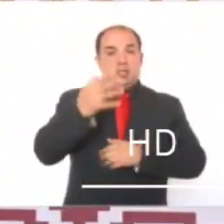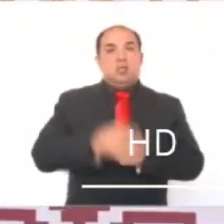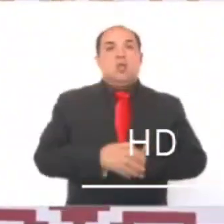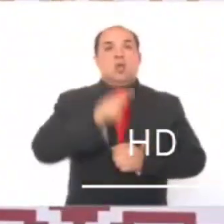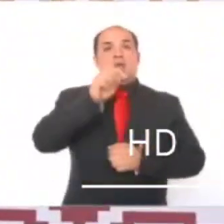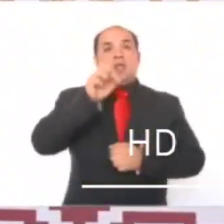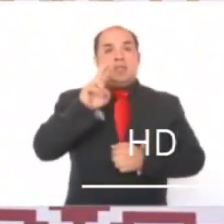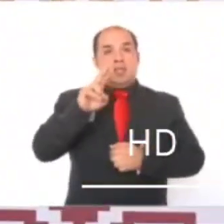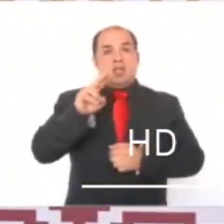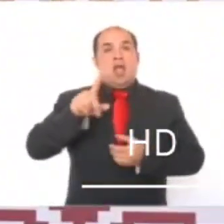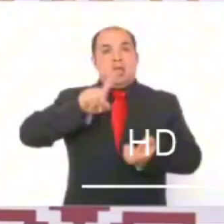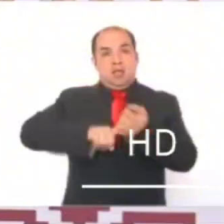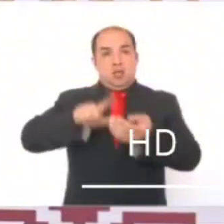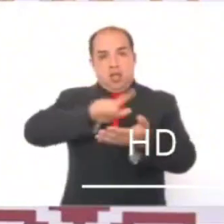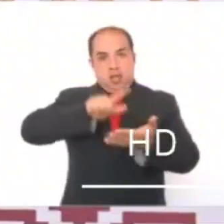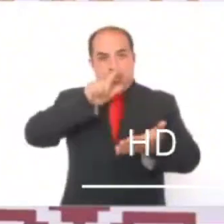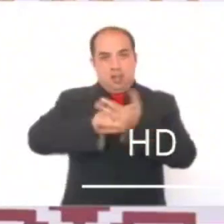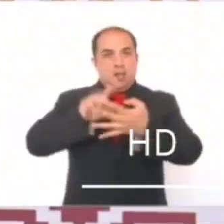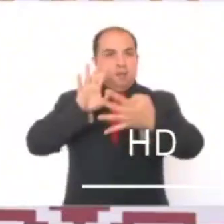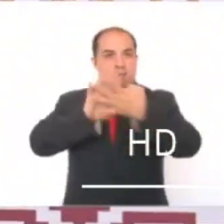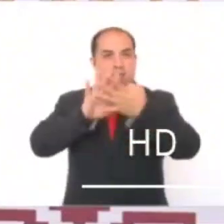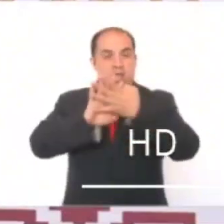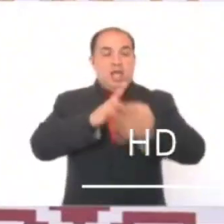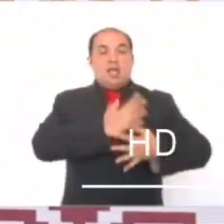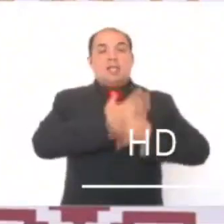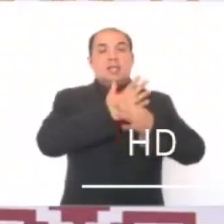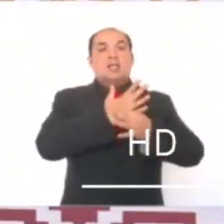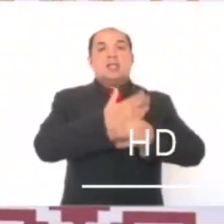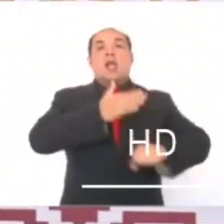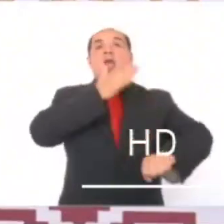ter del Código Penal señala que la pena